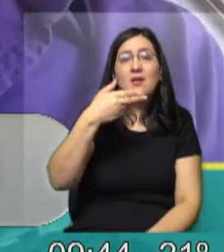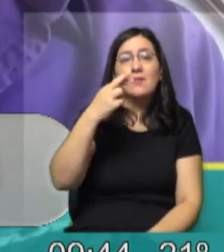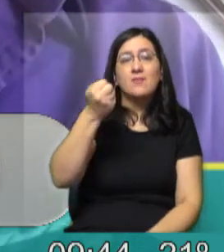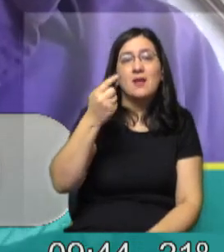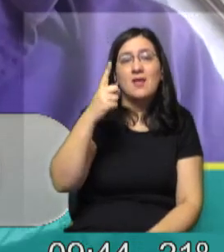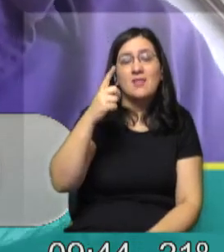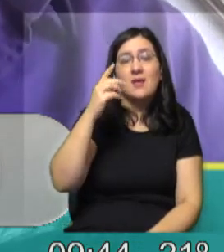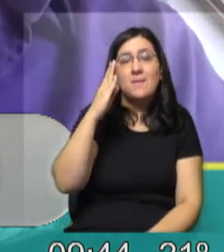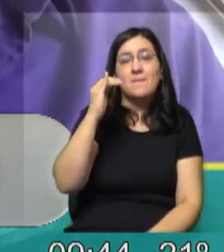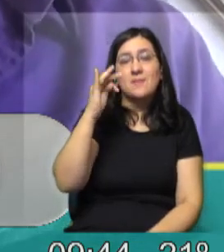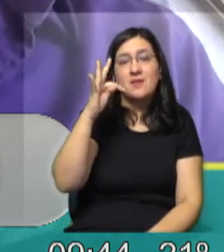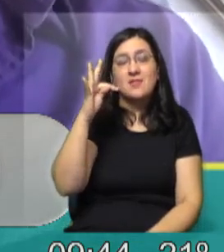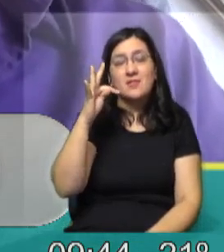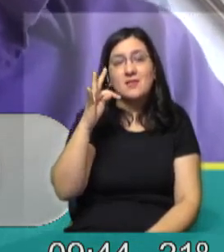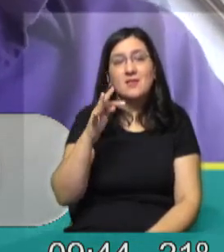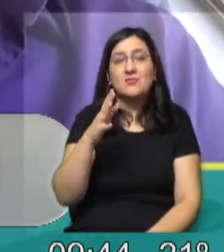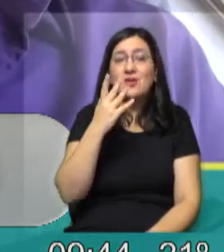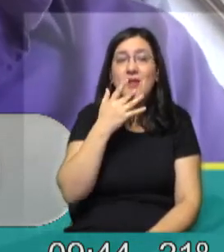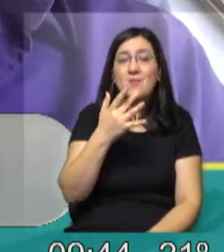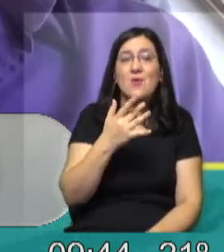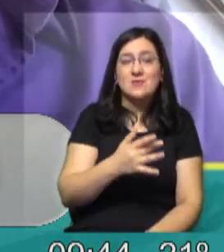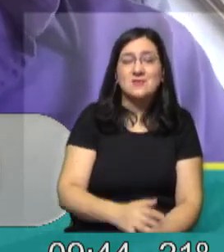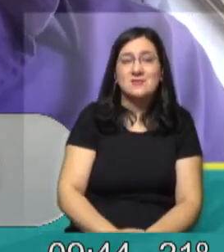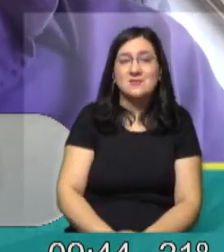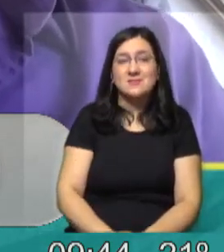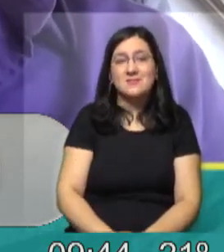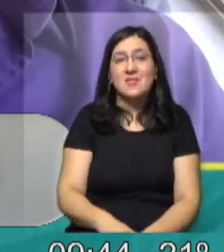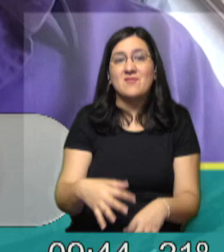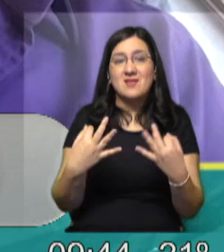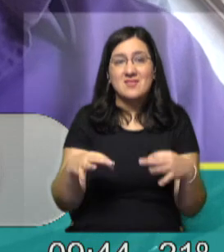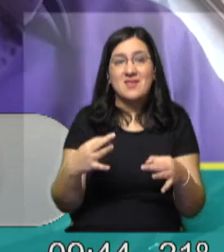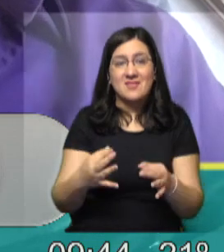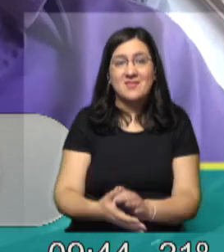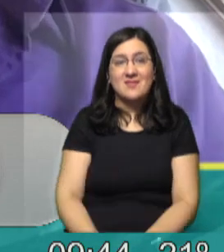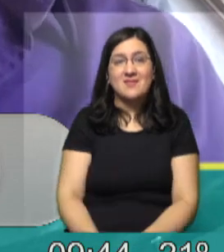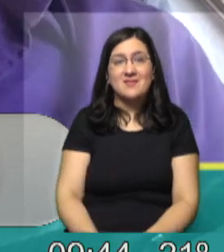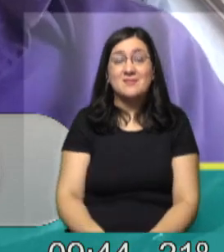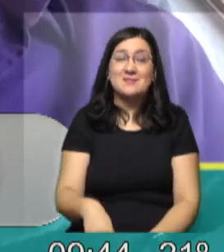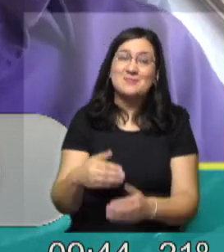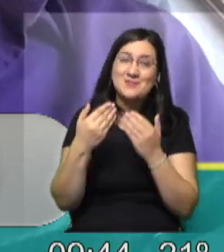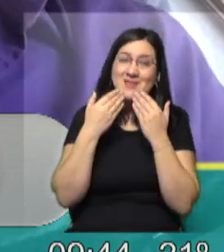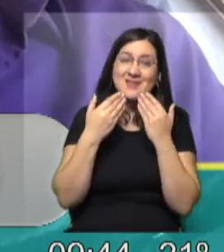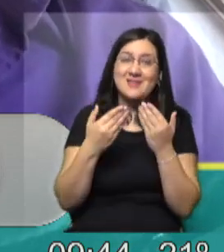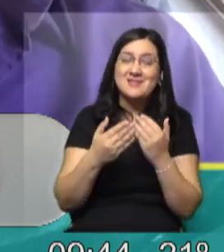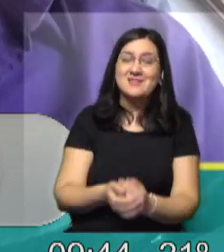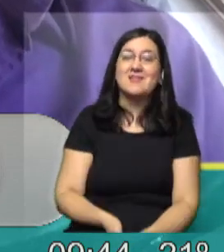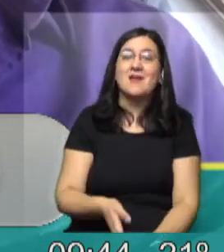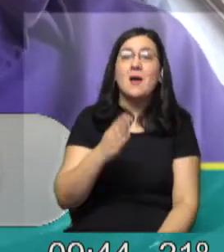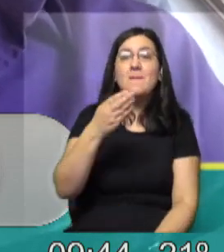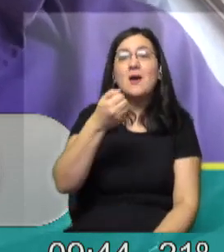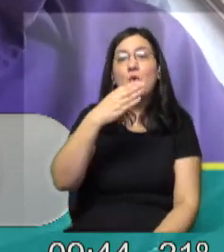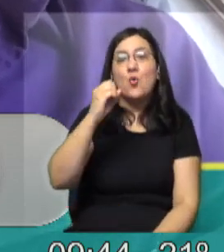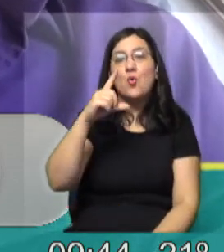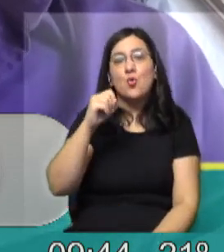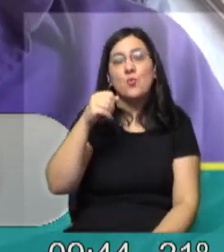aparecieron como dos uruguayos ahí son hermosas son hermosas de verdad son hermosas Paolo Montero Bueno lo que